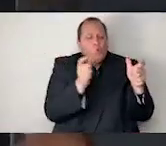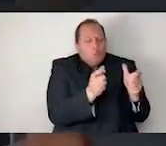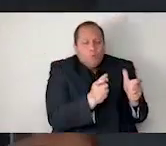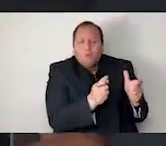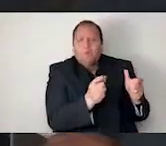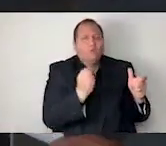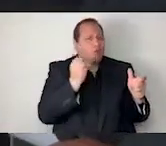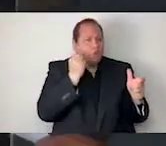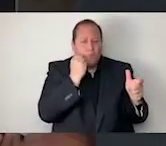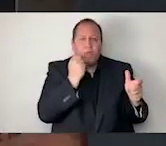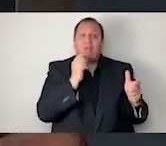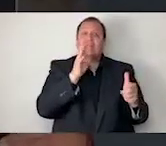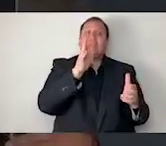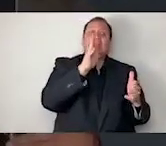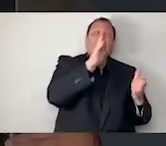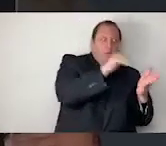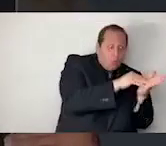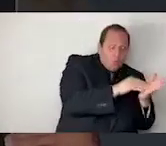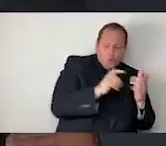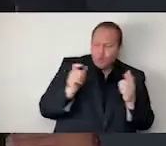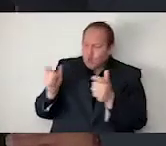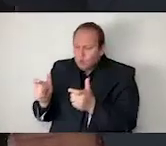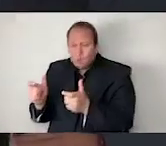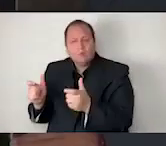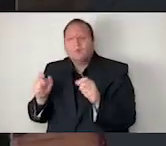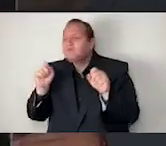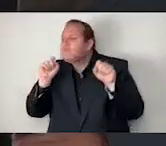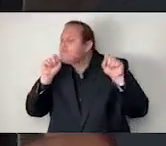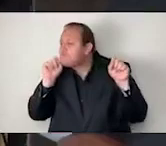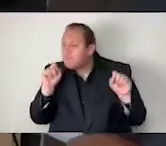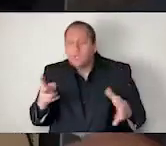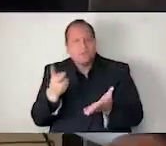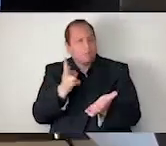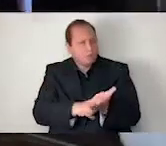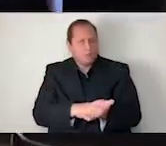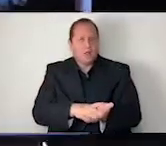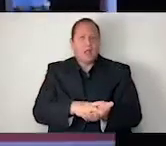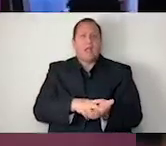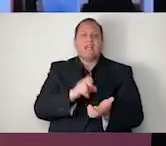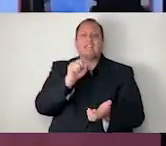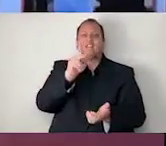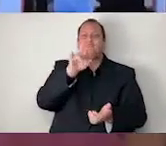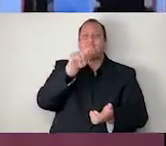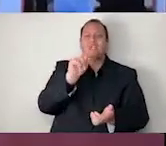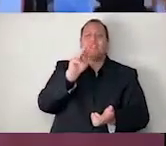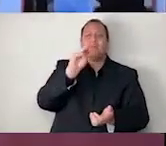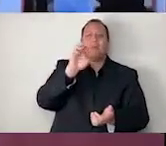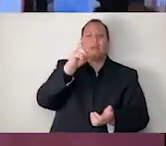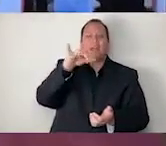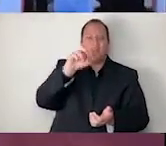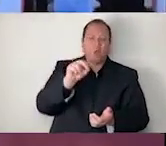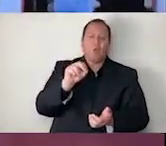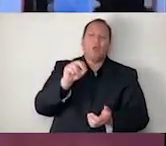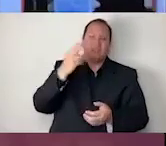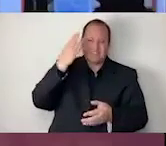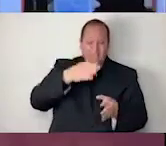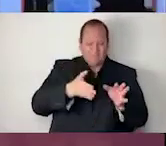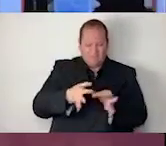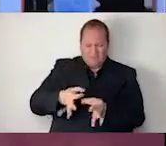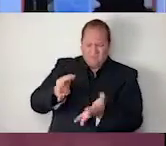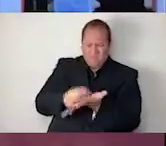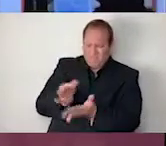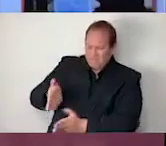citar un supuesto hipotético ajuste stevie mexico distribuidores de hojas de metal pues no hace una actividad esencial en tijuana